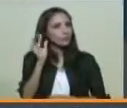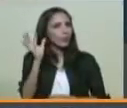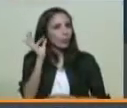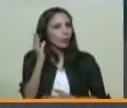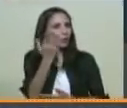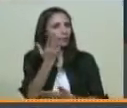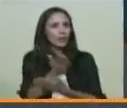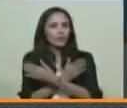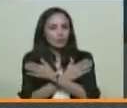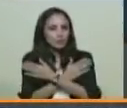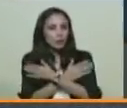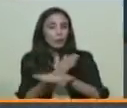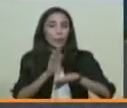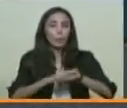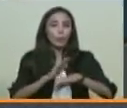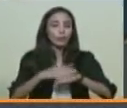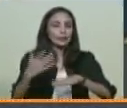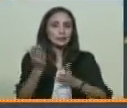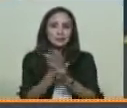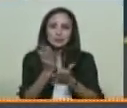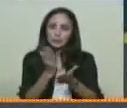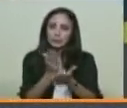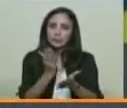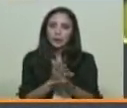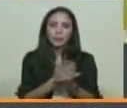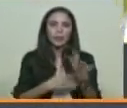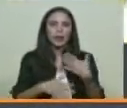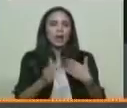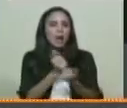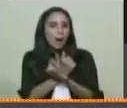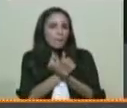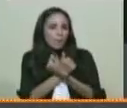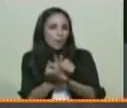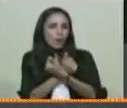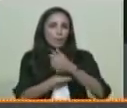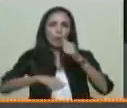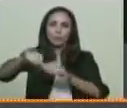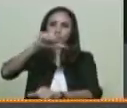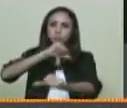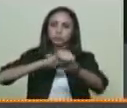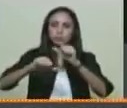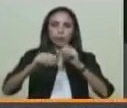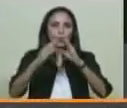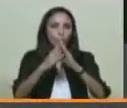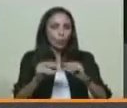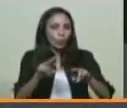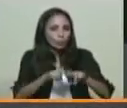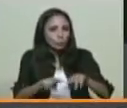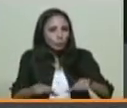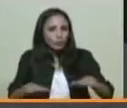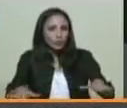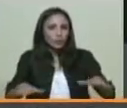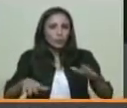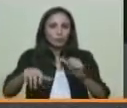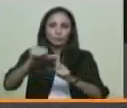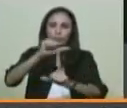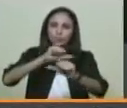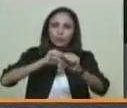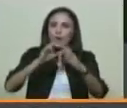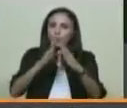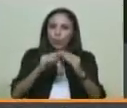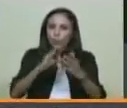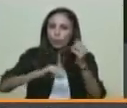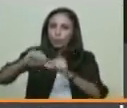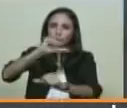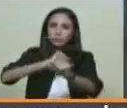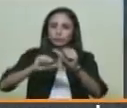borbotones que recibiste y que das, y que se expresa además en estos hermosos niños que han sido producto de ese amor.